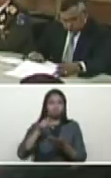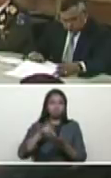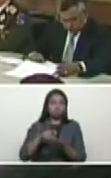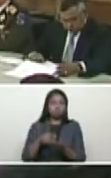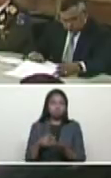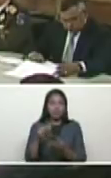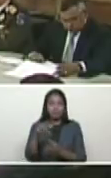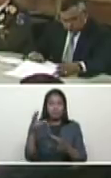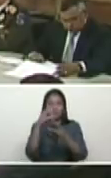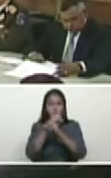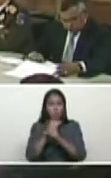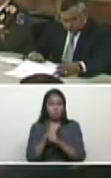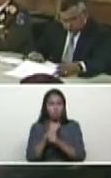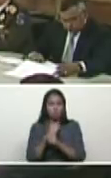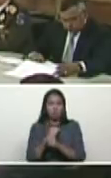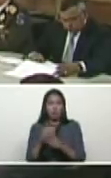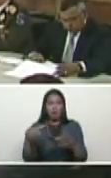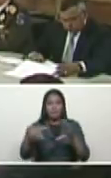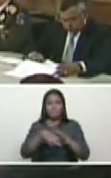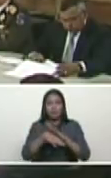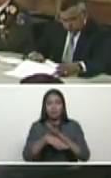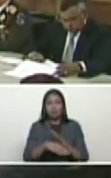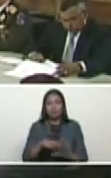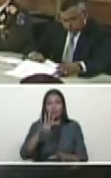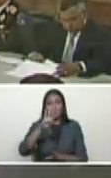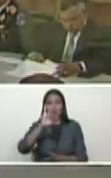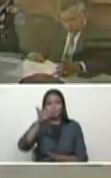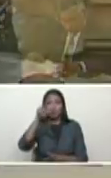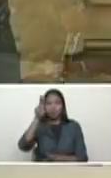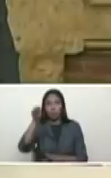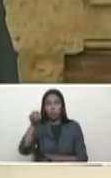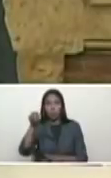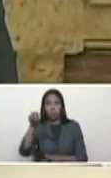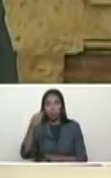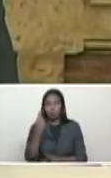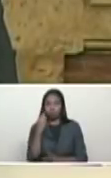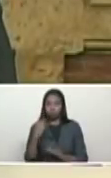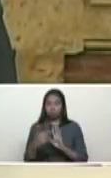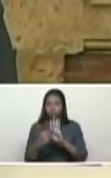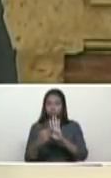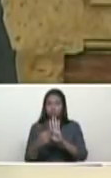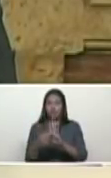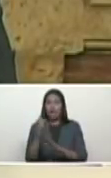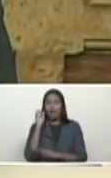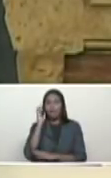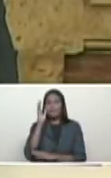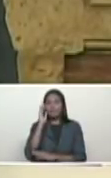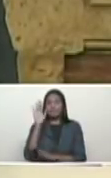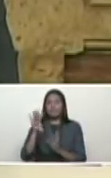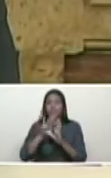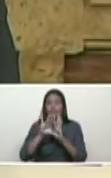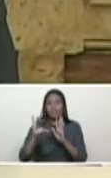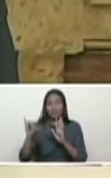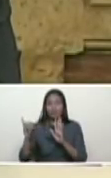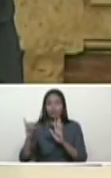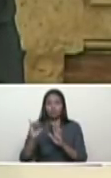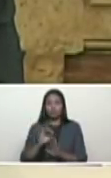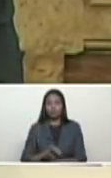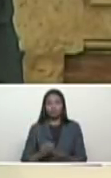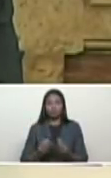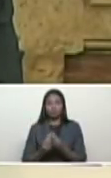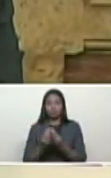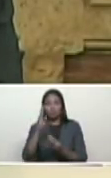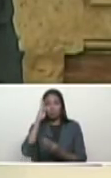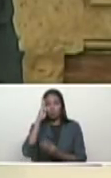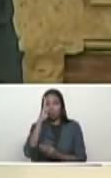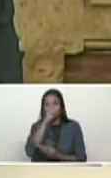esta noche de martes 4 de junio al presidente de la asamblea nacional constituyente compañero